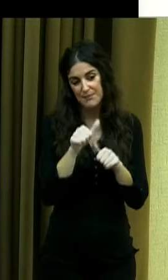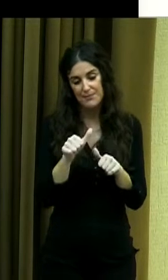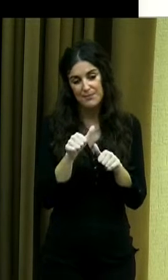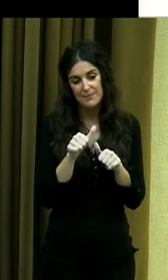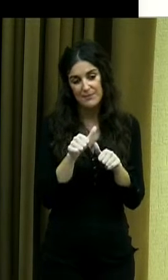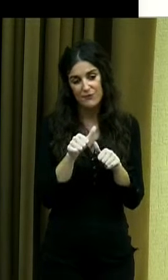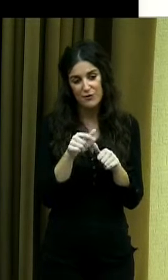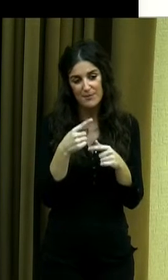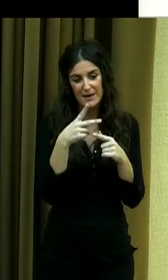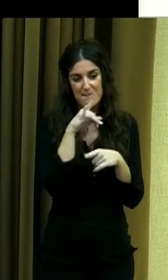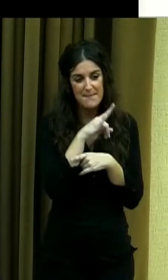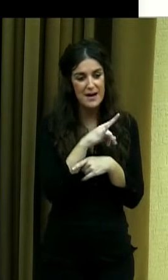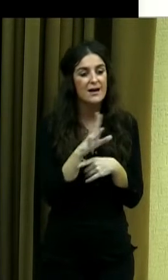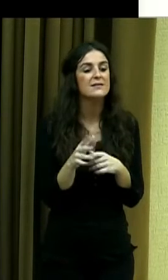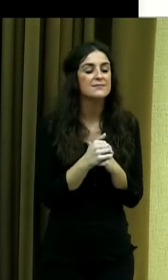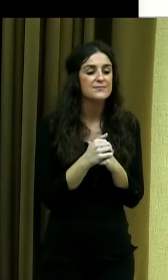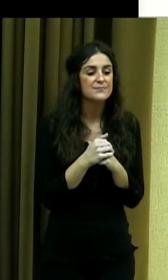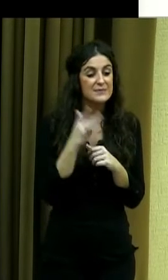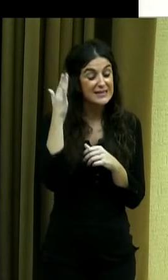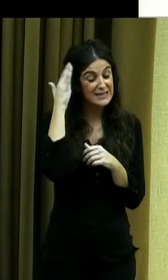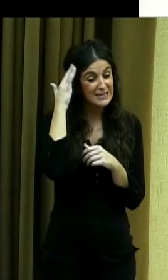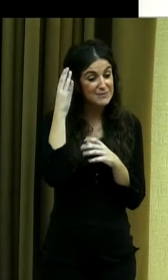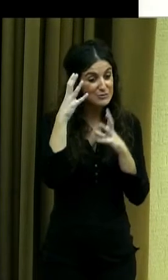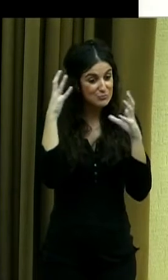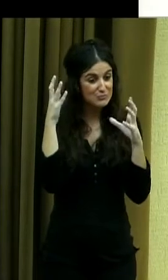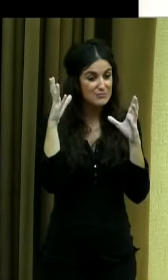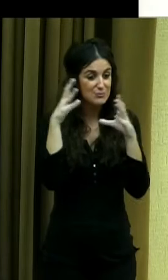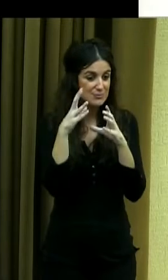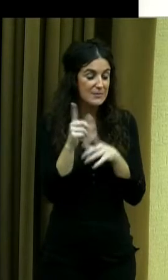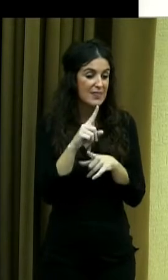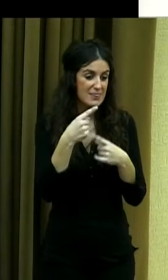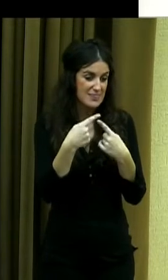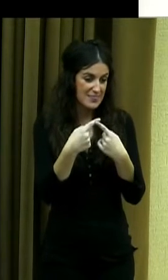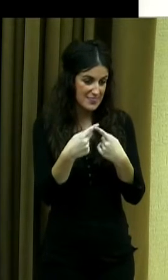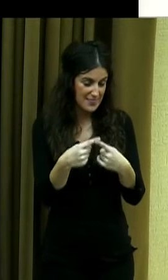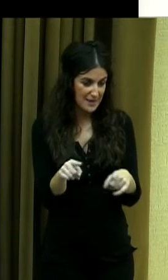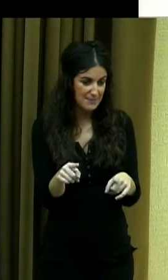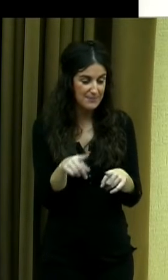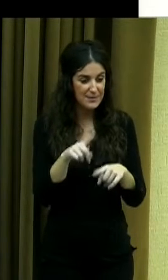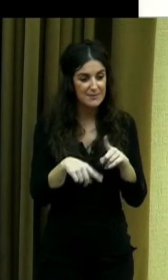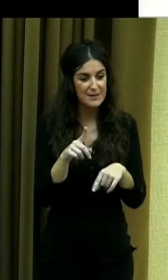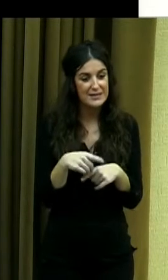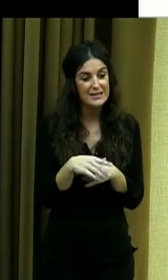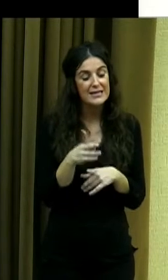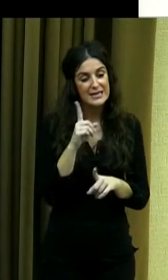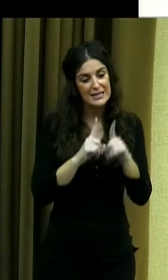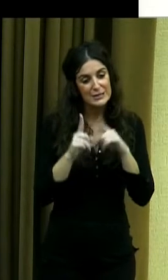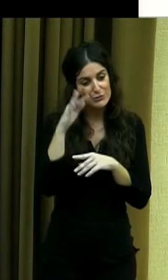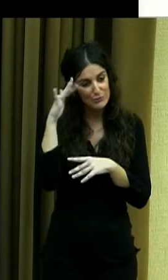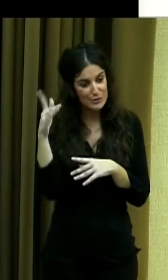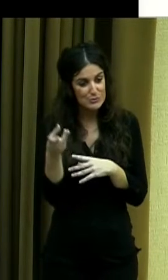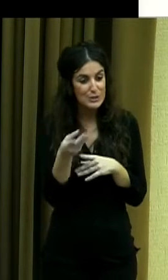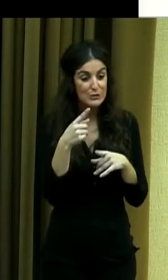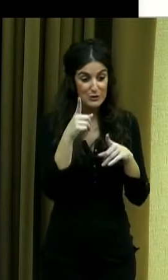o microcefalia, o sea, un aumento o disminución del tamaño del perímetro craneal. Puede haber trastornos del sueño, trastornos de la